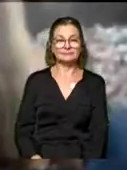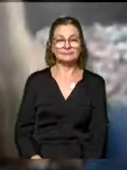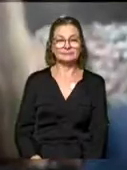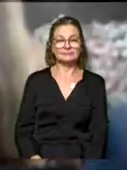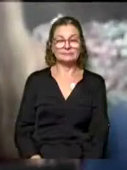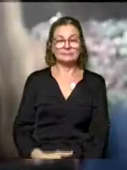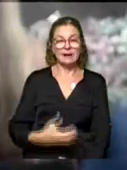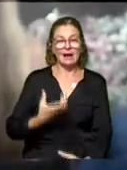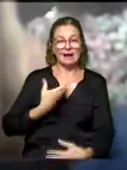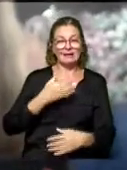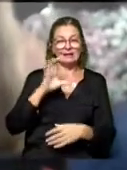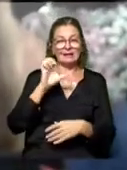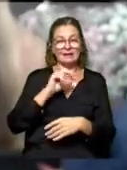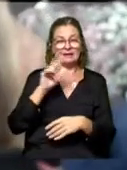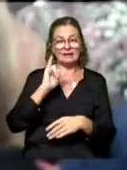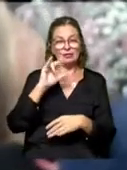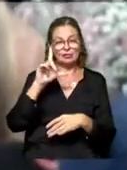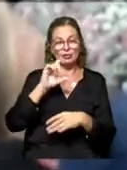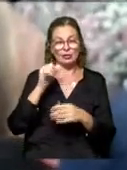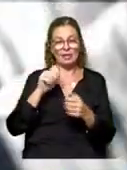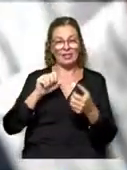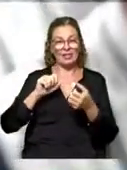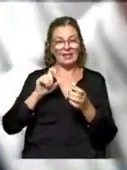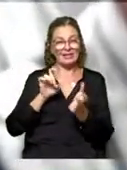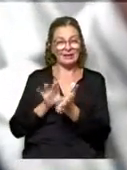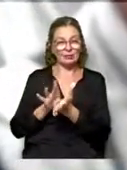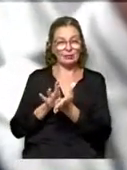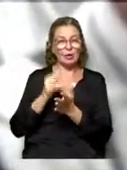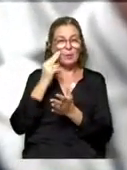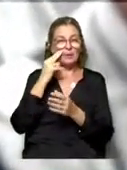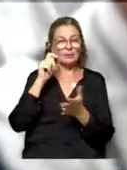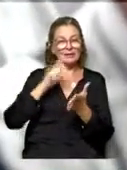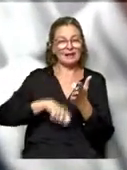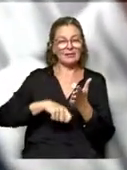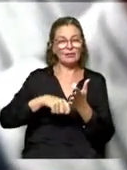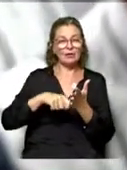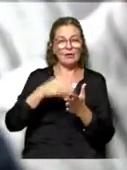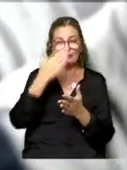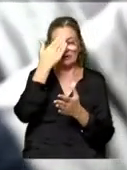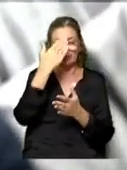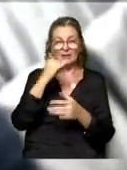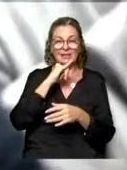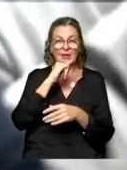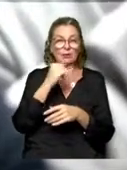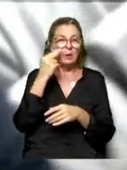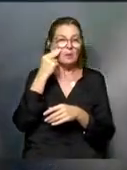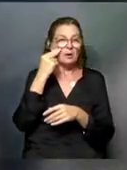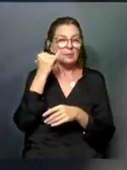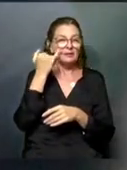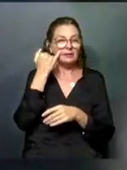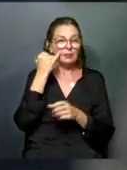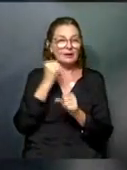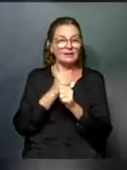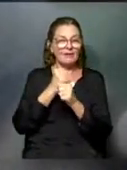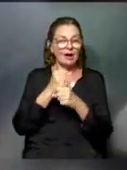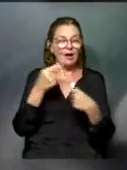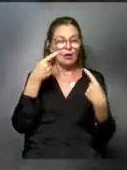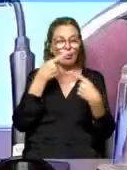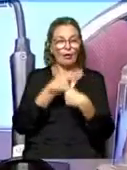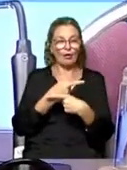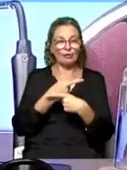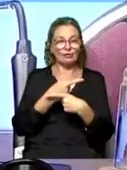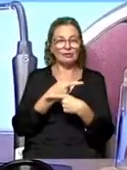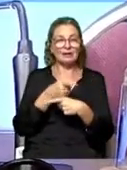Alcalde de Los Cerrillos renunció tras ser sancionado por el plenario del Frente Amplio ante denuncias de acoso sexual y laboral en su contra. El